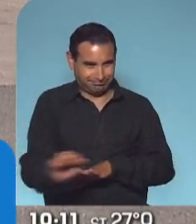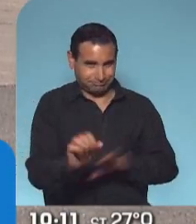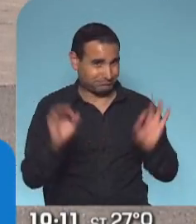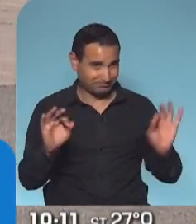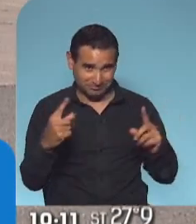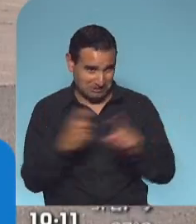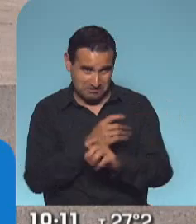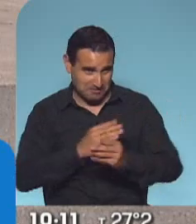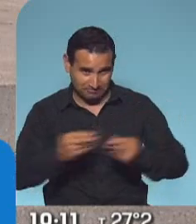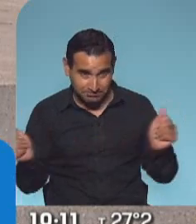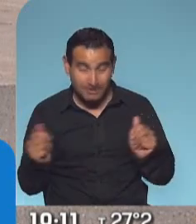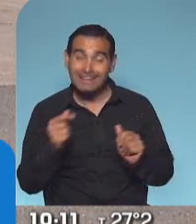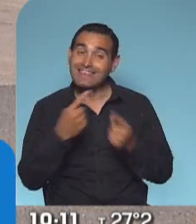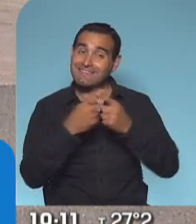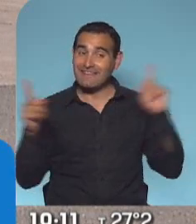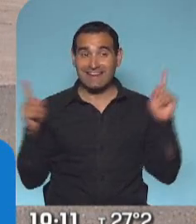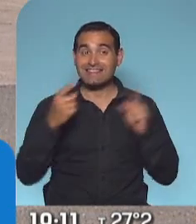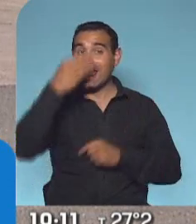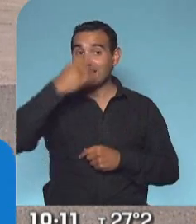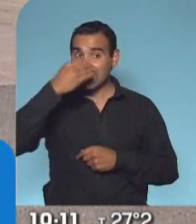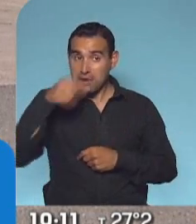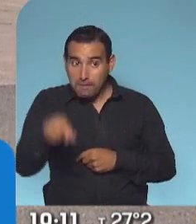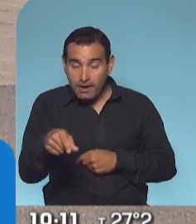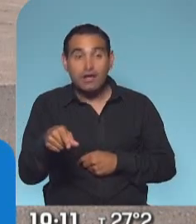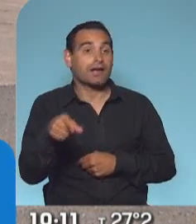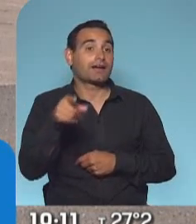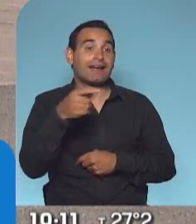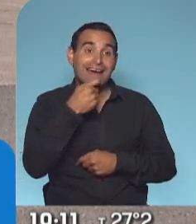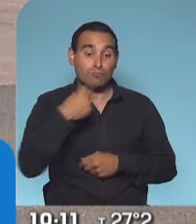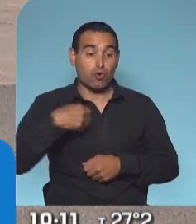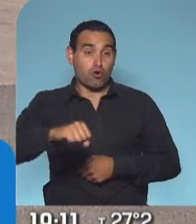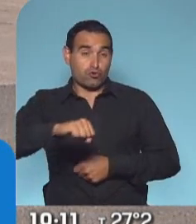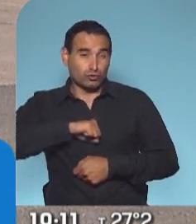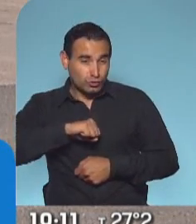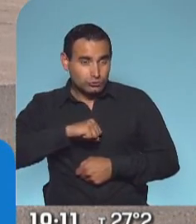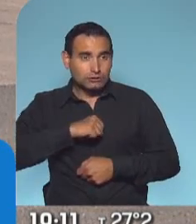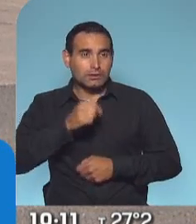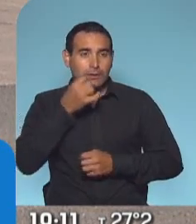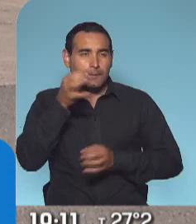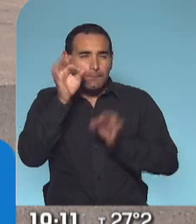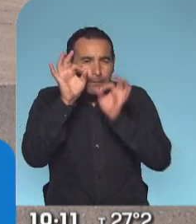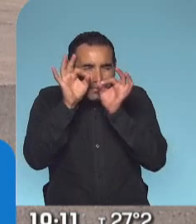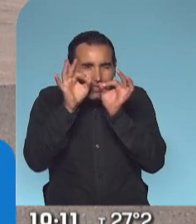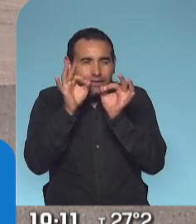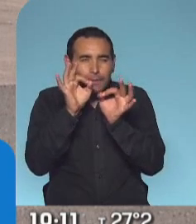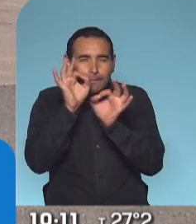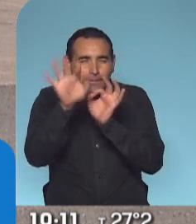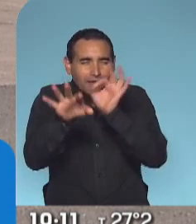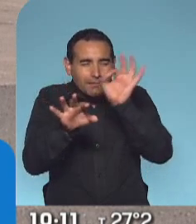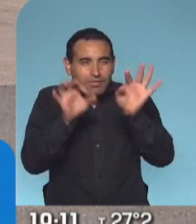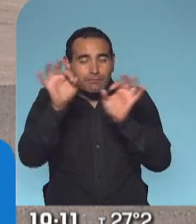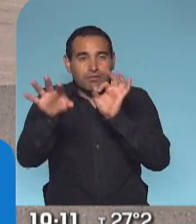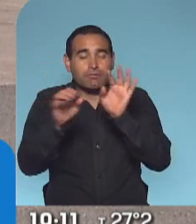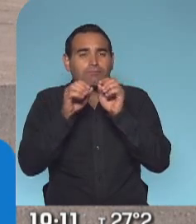problema. Distinto es el virus de la gripe, que cuando toso, como son microgotas, como es un virus muy pequeño,